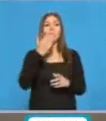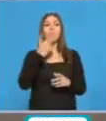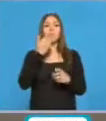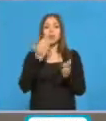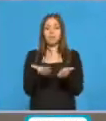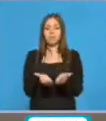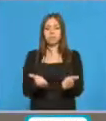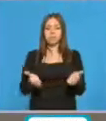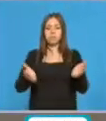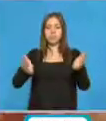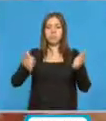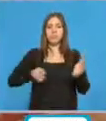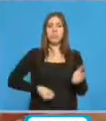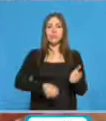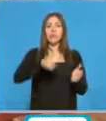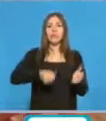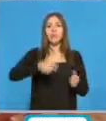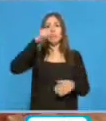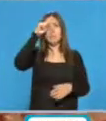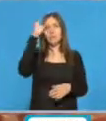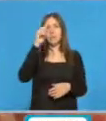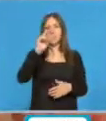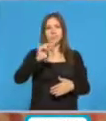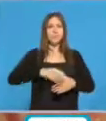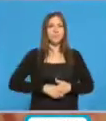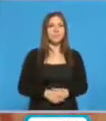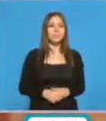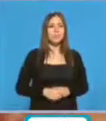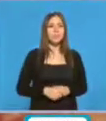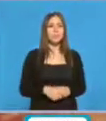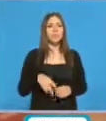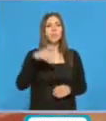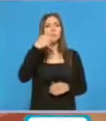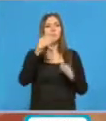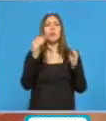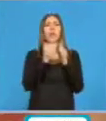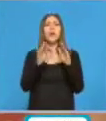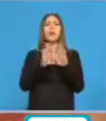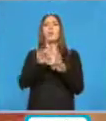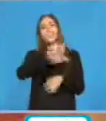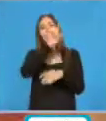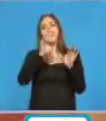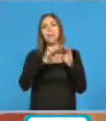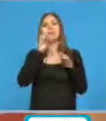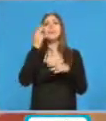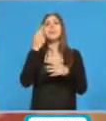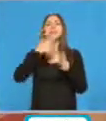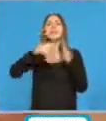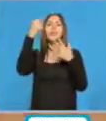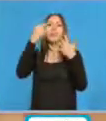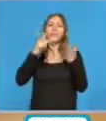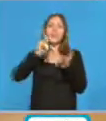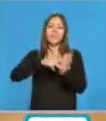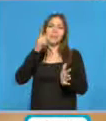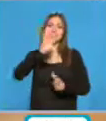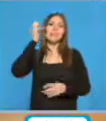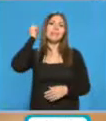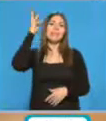esa parte cuenca, ¿verdad? ¿Cómo nos conviene practicar en casita? Bueno, ahorita me dices, vamos a ver otra vez los ingredientes, por si le faltó